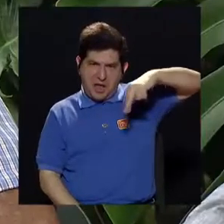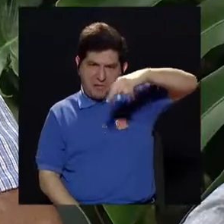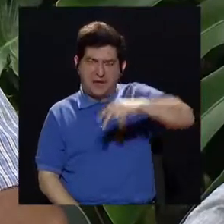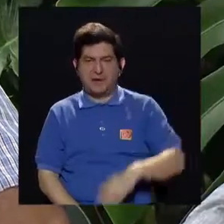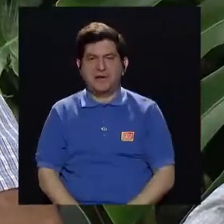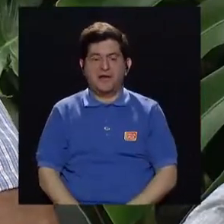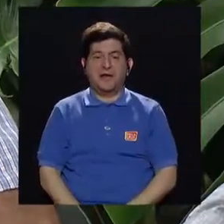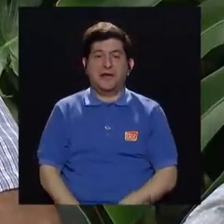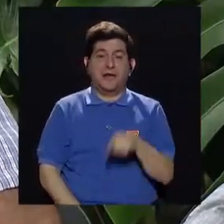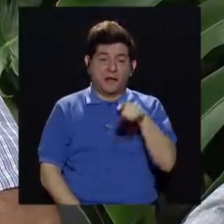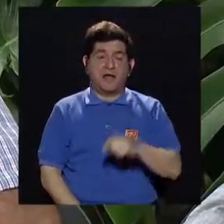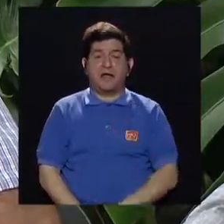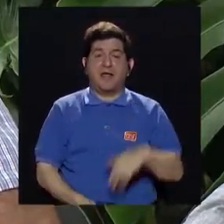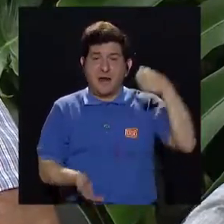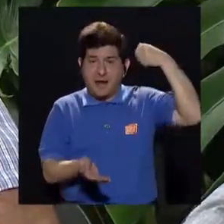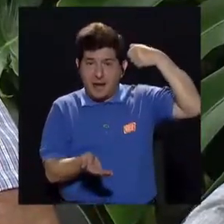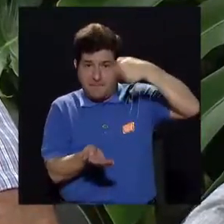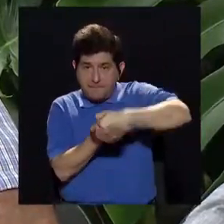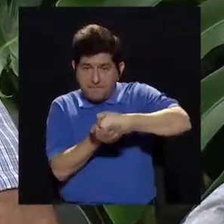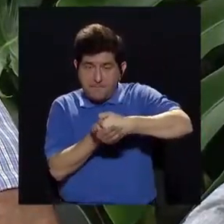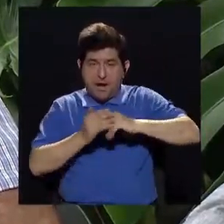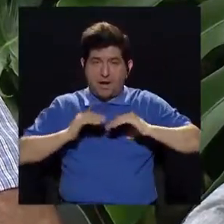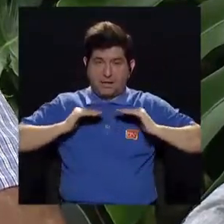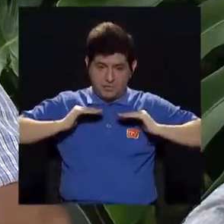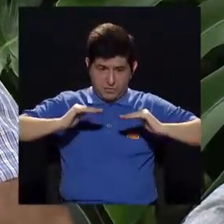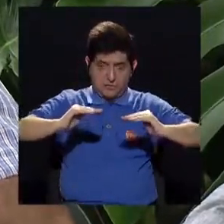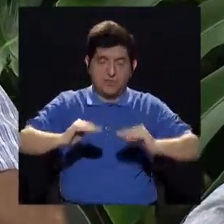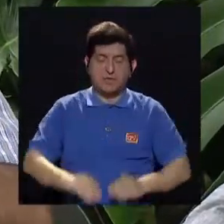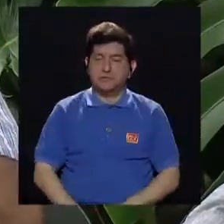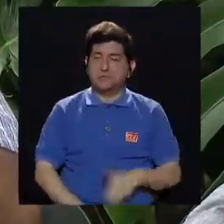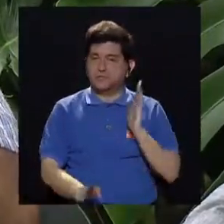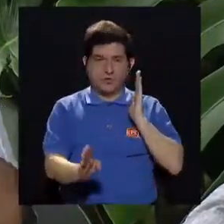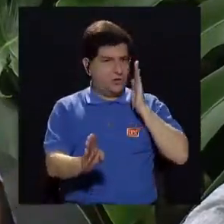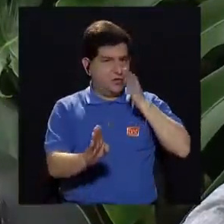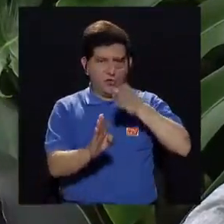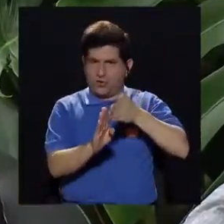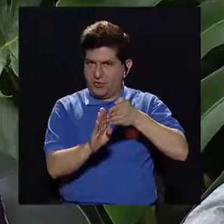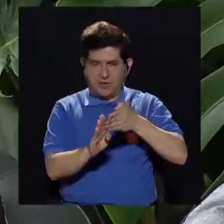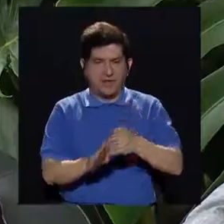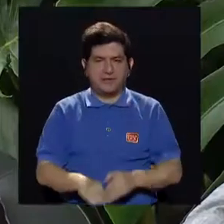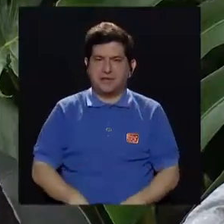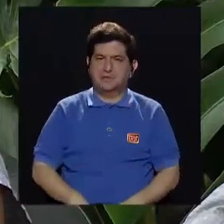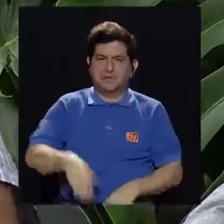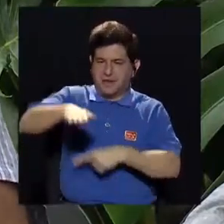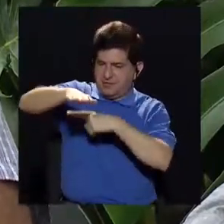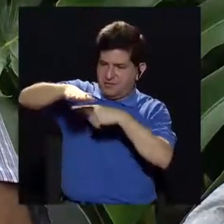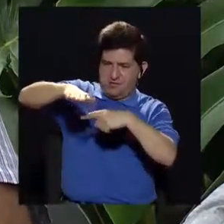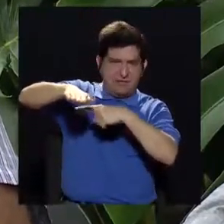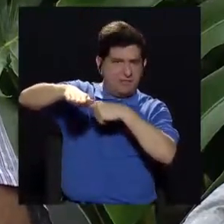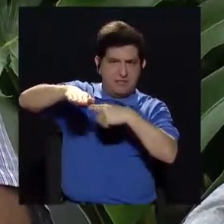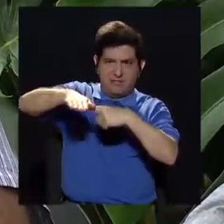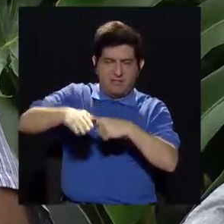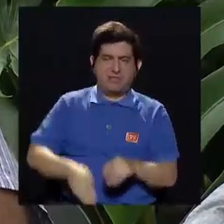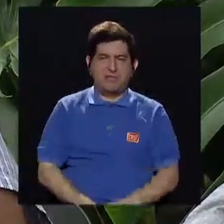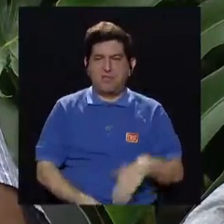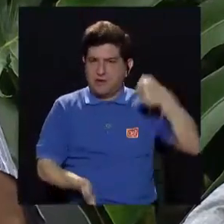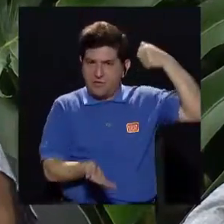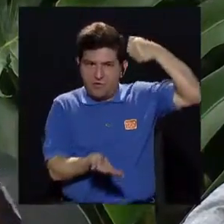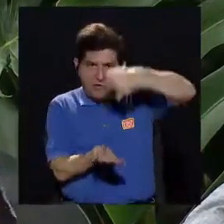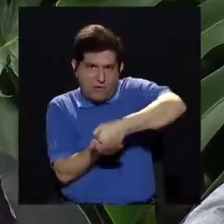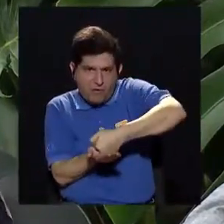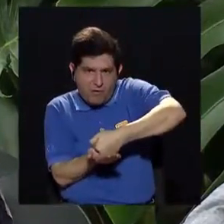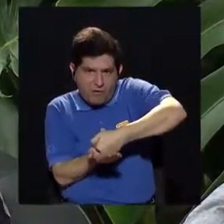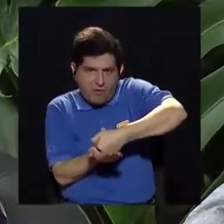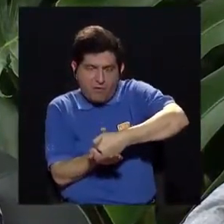es el impacto con el piso. O sea, hay que evitar impactar directamente con el talón muy violentamente, la caída que no sea muy